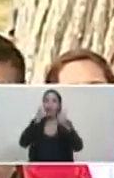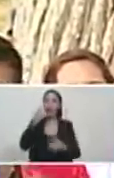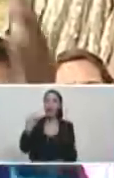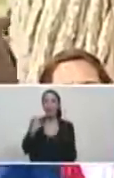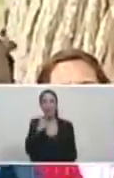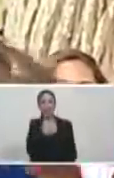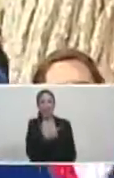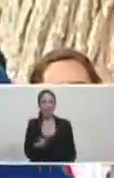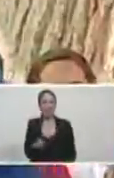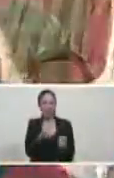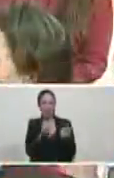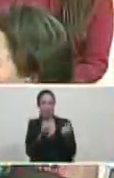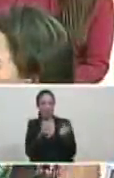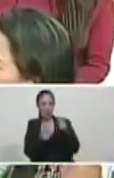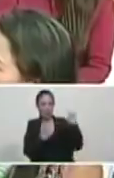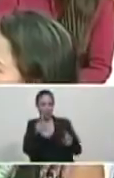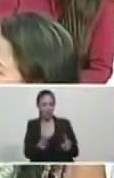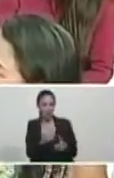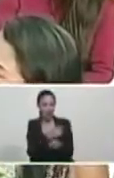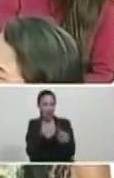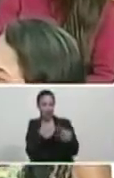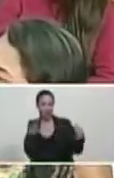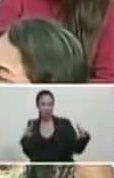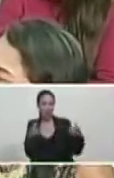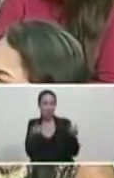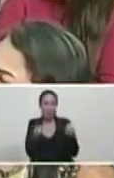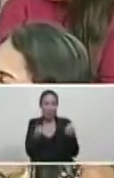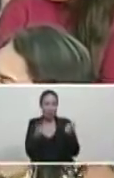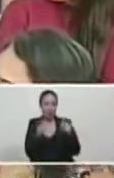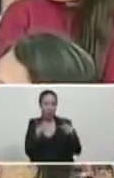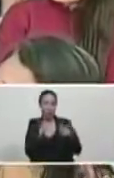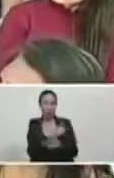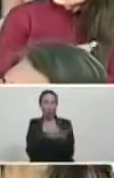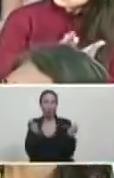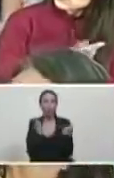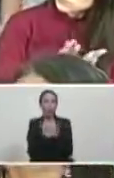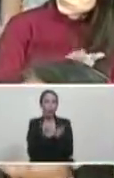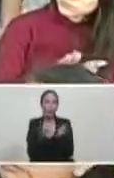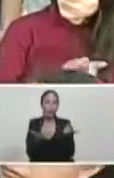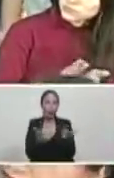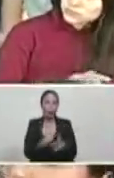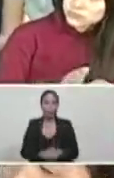no pensaban que iba a llegar a estos espacios.